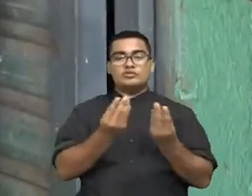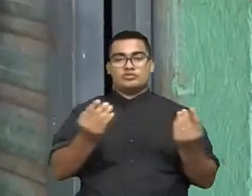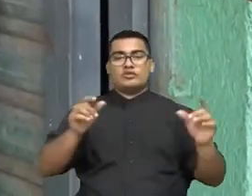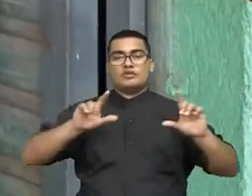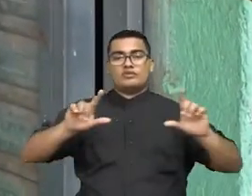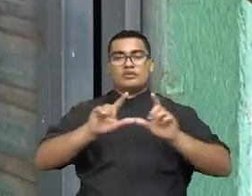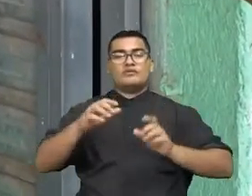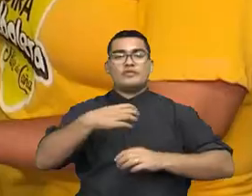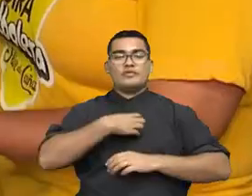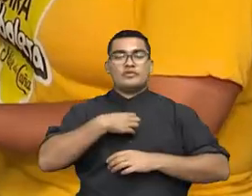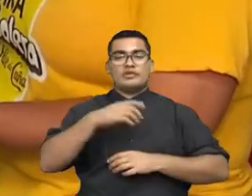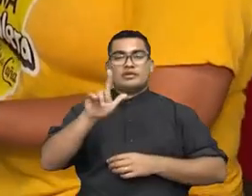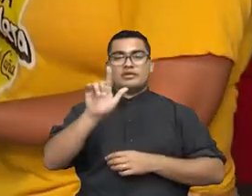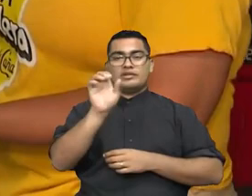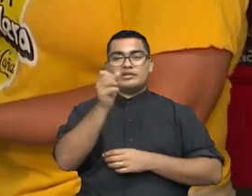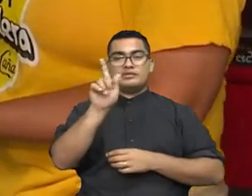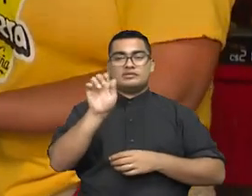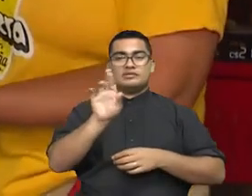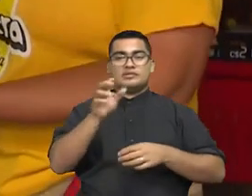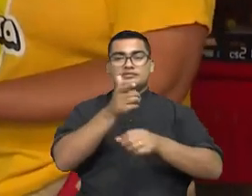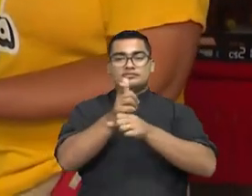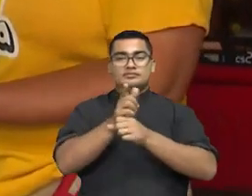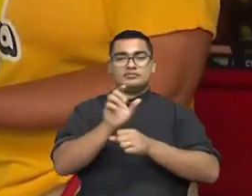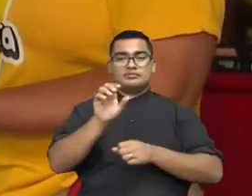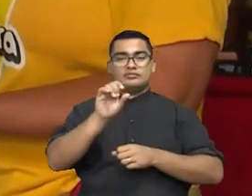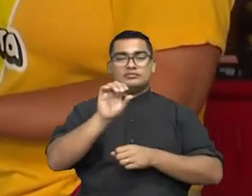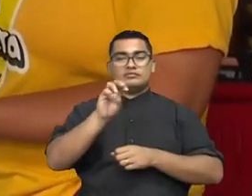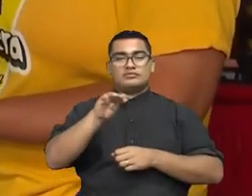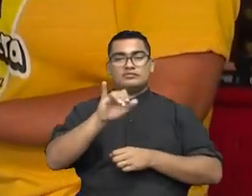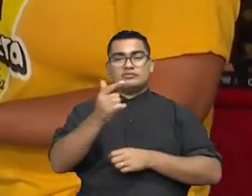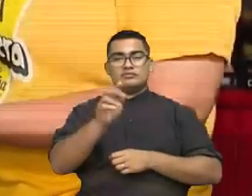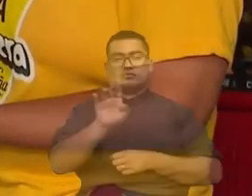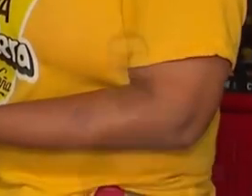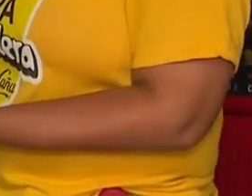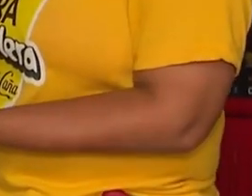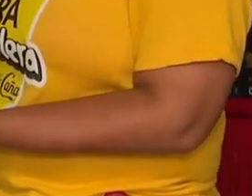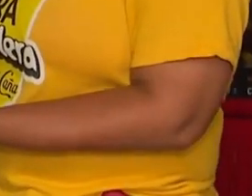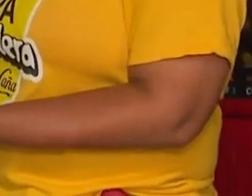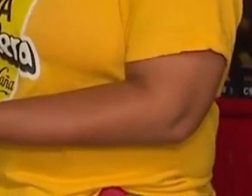de Lester Mora para el canal parlamentario, les informó Miguel Carranza Mena.